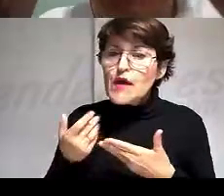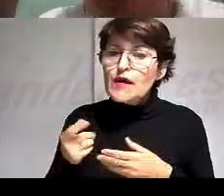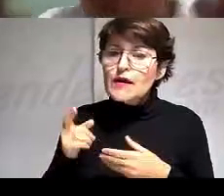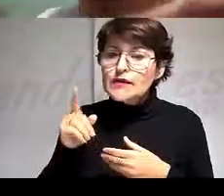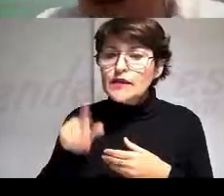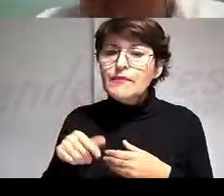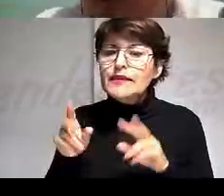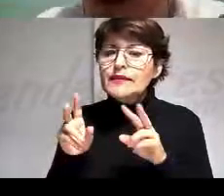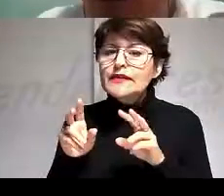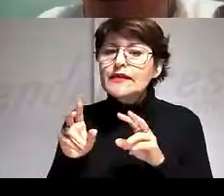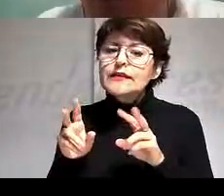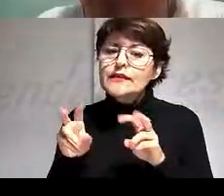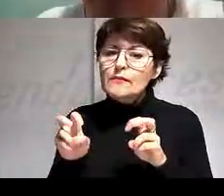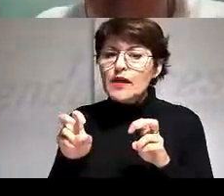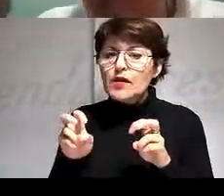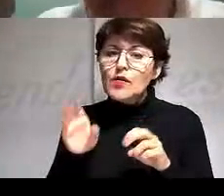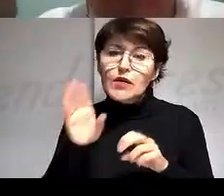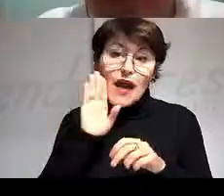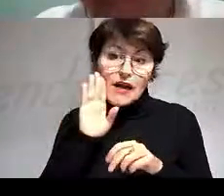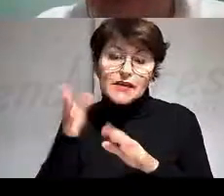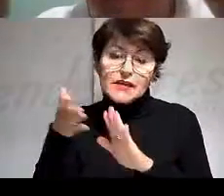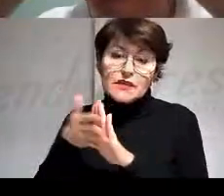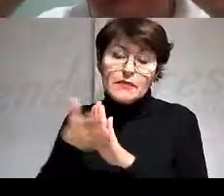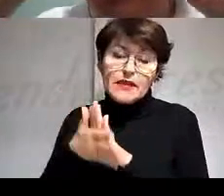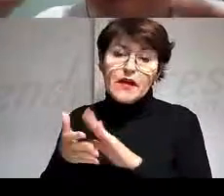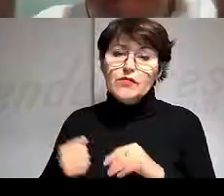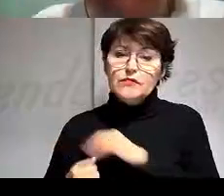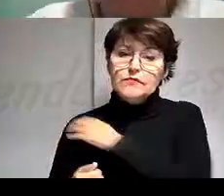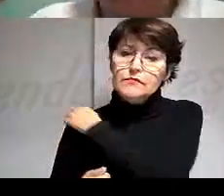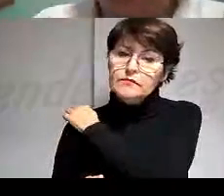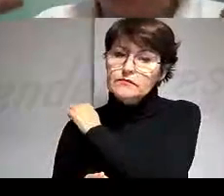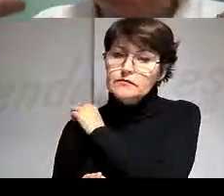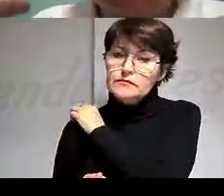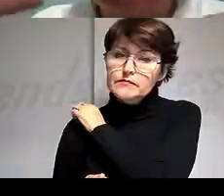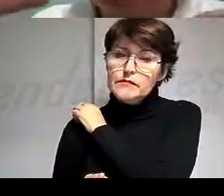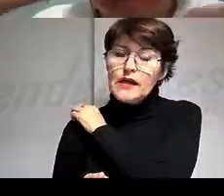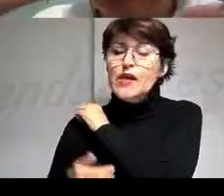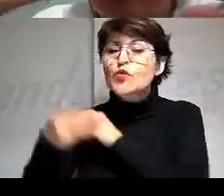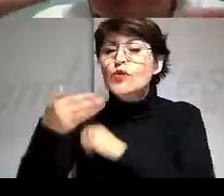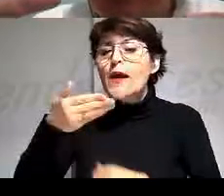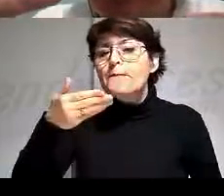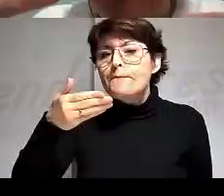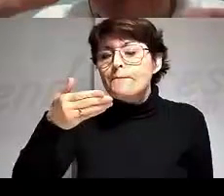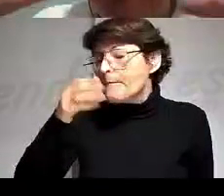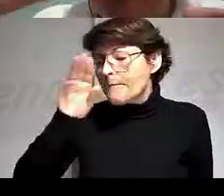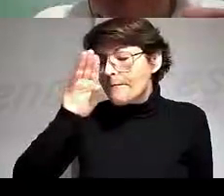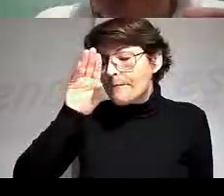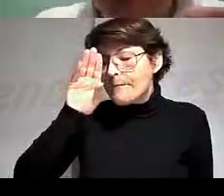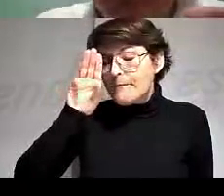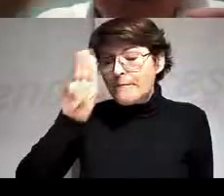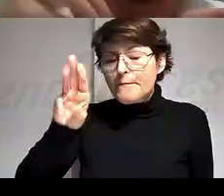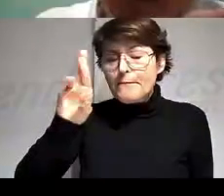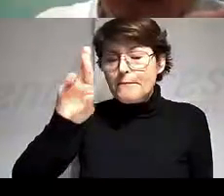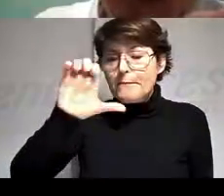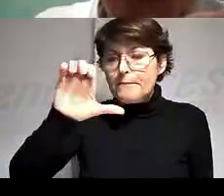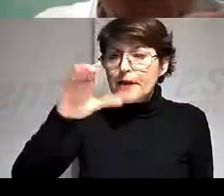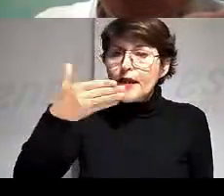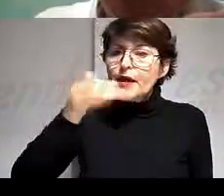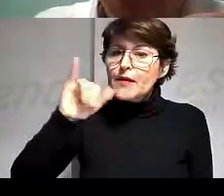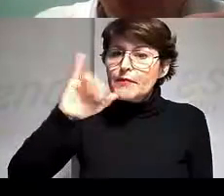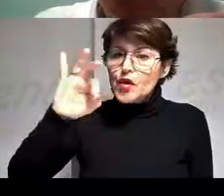que justo lo que acabo de comentaros es la definición ideal del prebiótico, es decir, de aquel hidrato de carbono que llega al